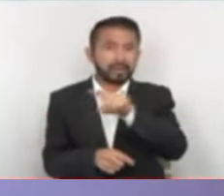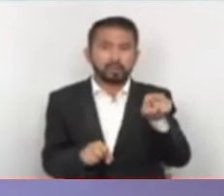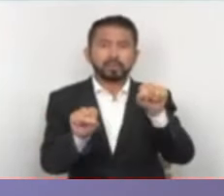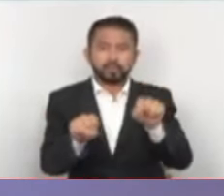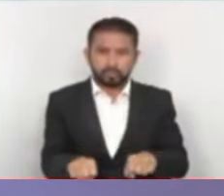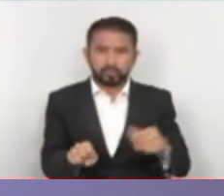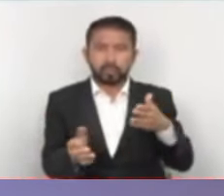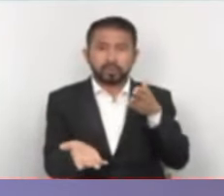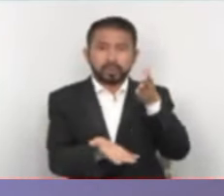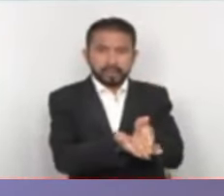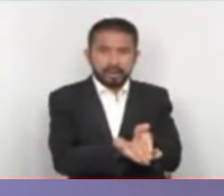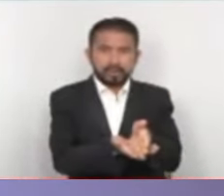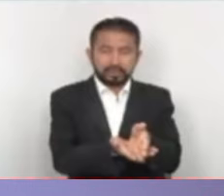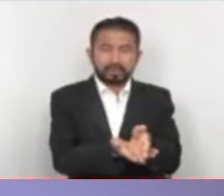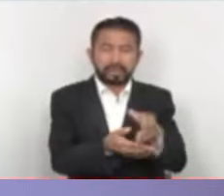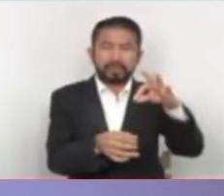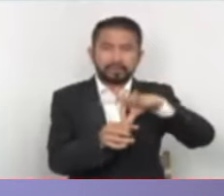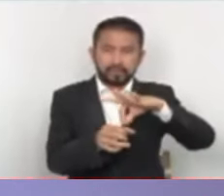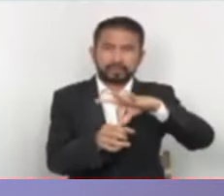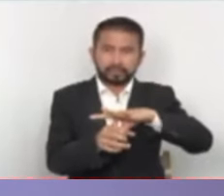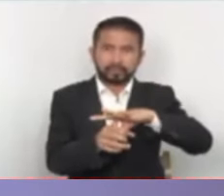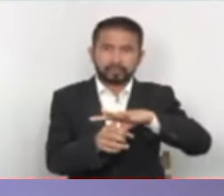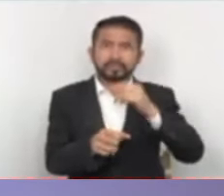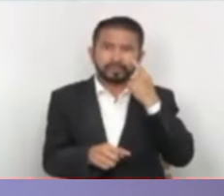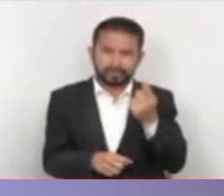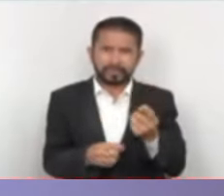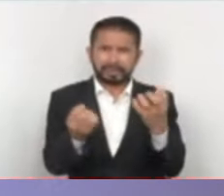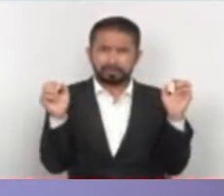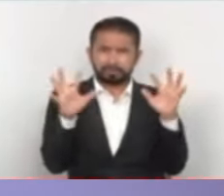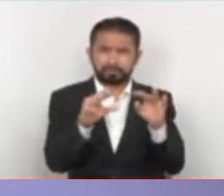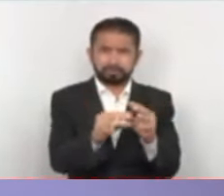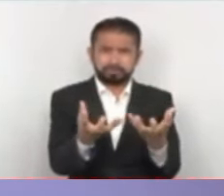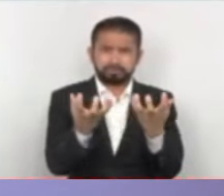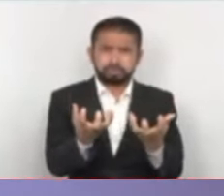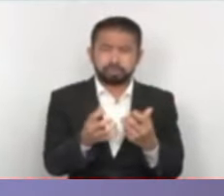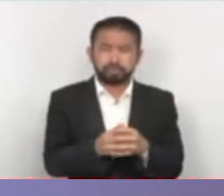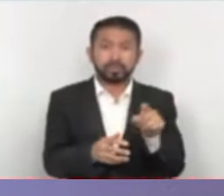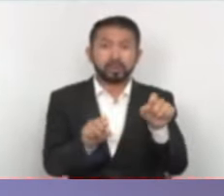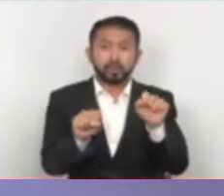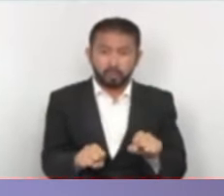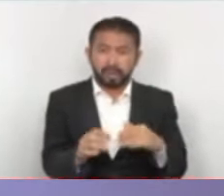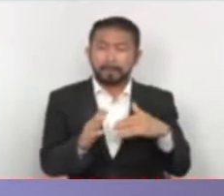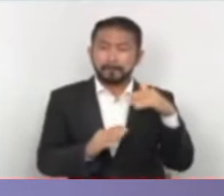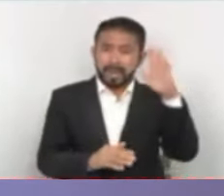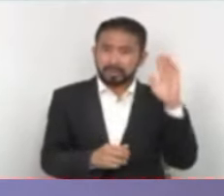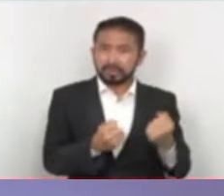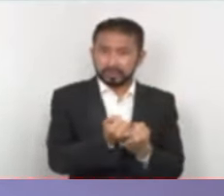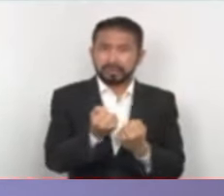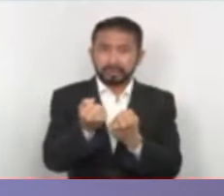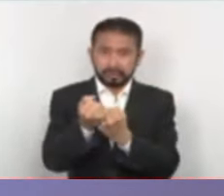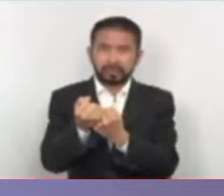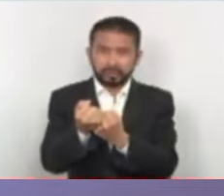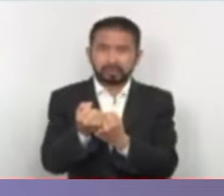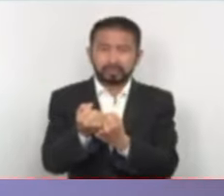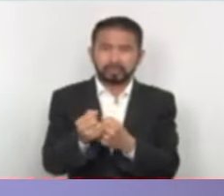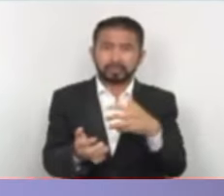pudieron acercarse de manera presencial a votar. Y lo vimos que se hizo masivamente, pero creemos que eso se puede hacer. Podemos duplicar